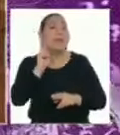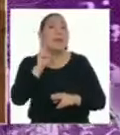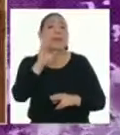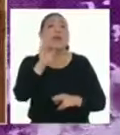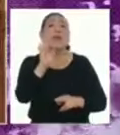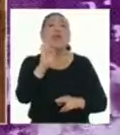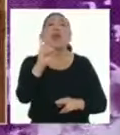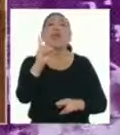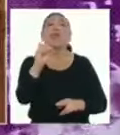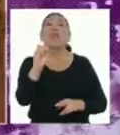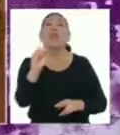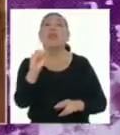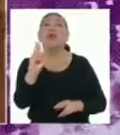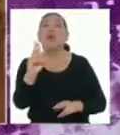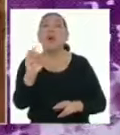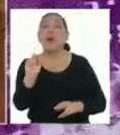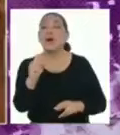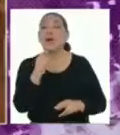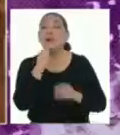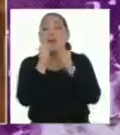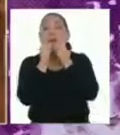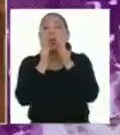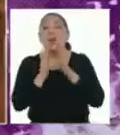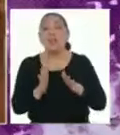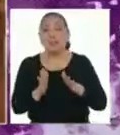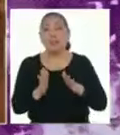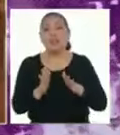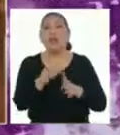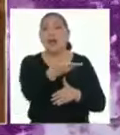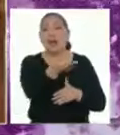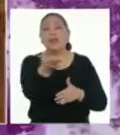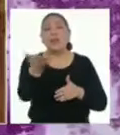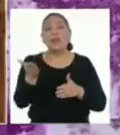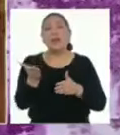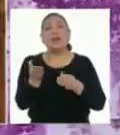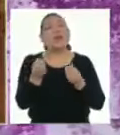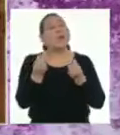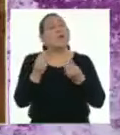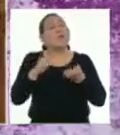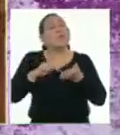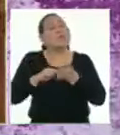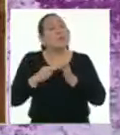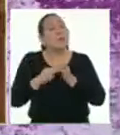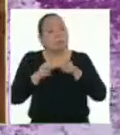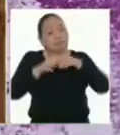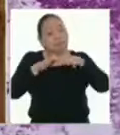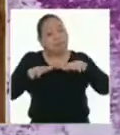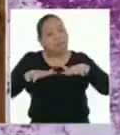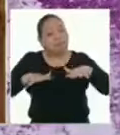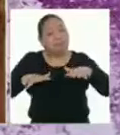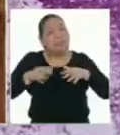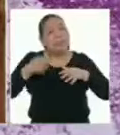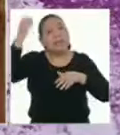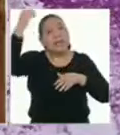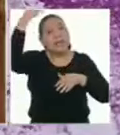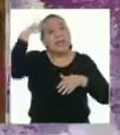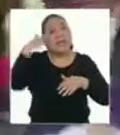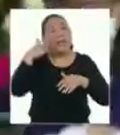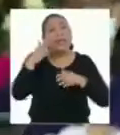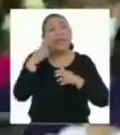Dolores, les imparto la bendición apostólica como un signo de abundantes gracias